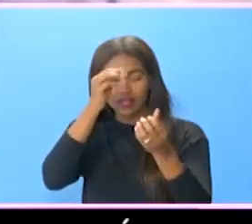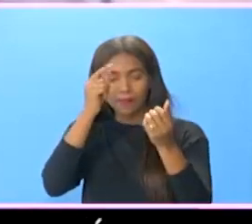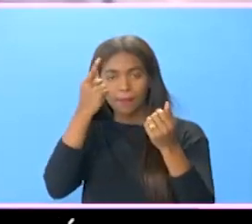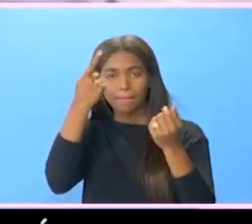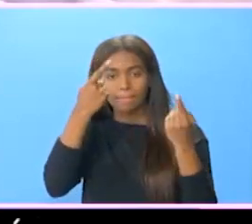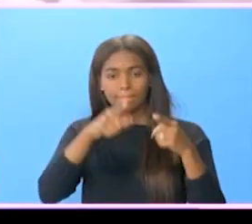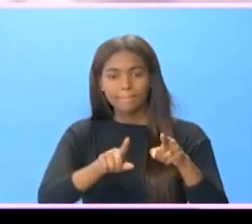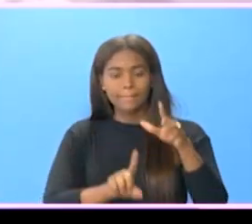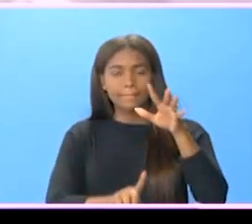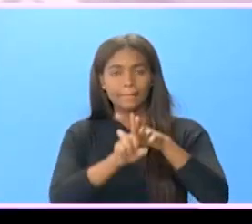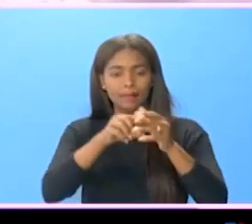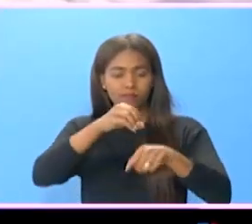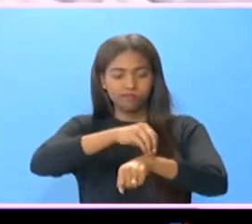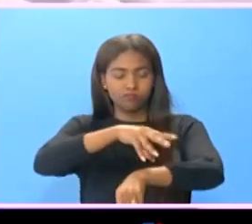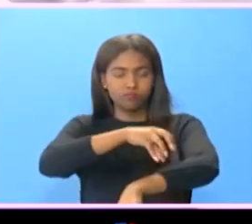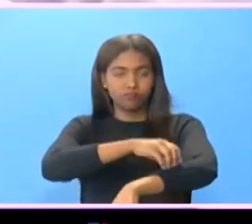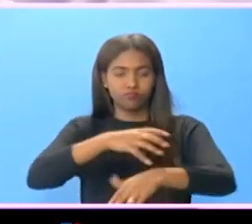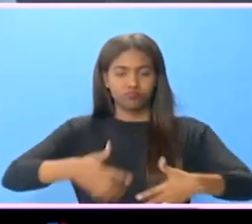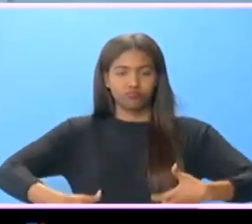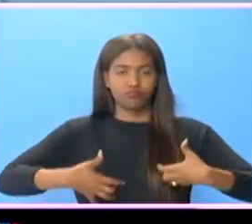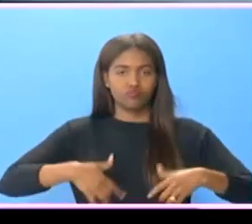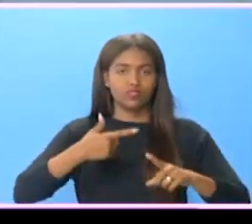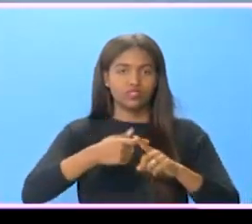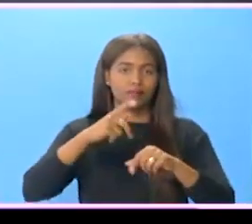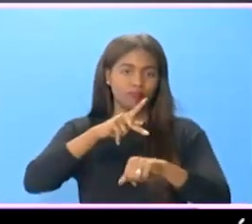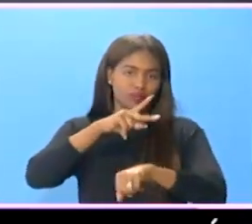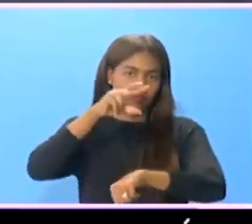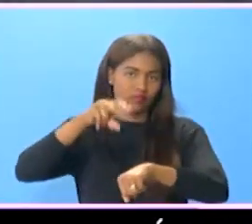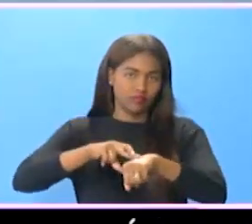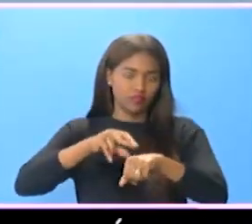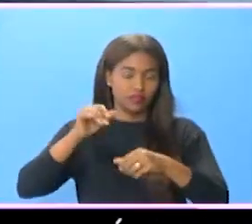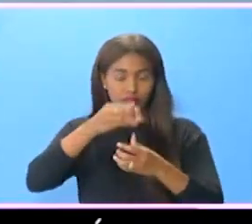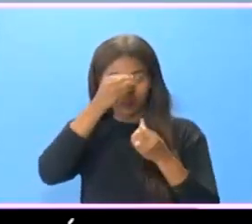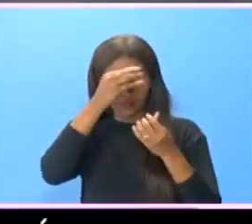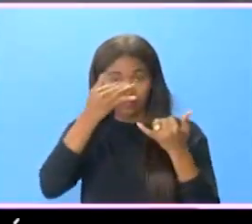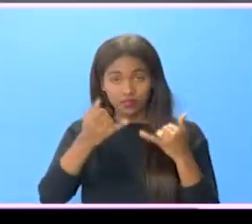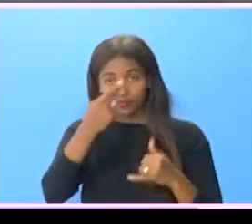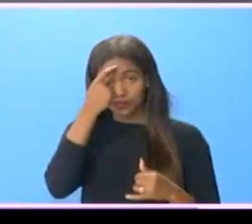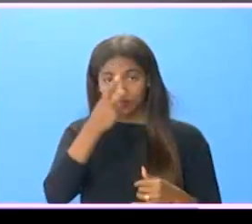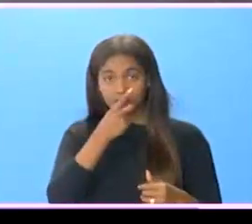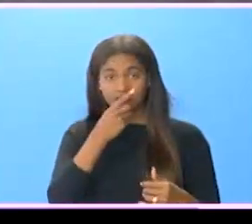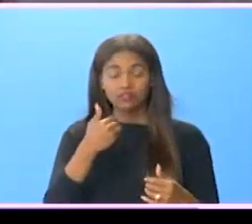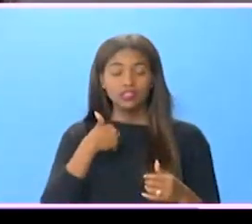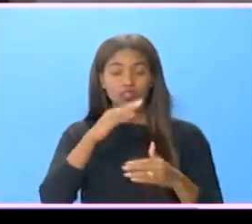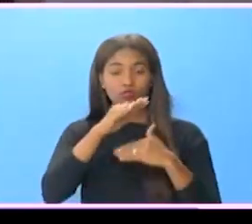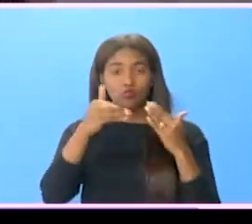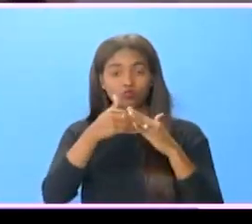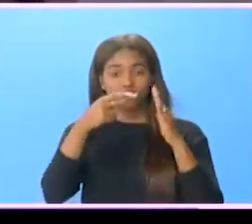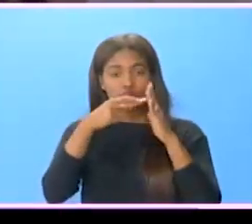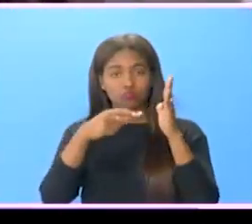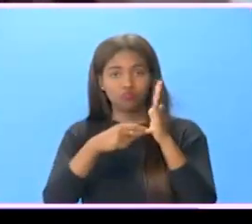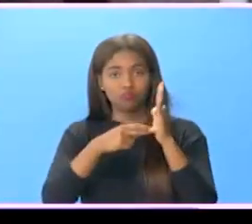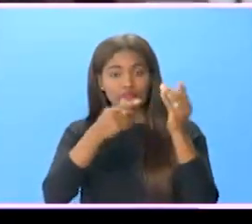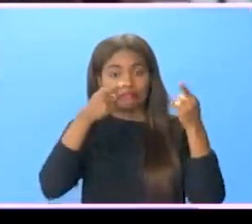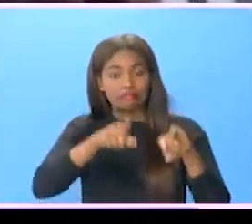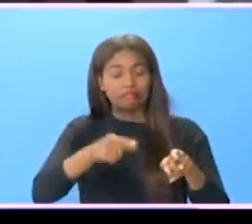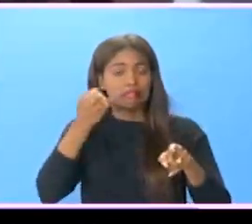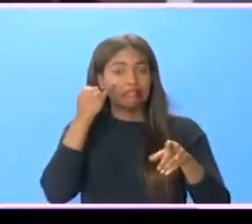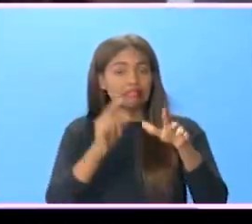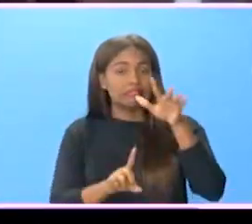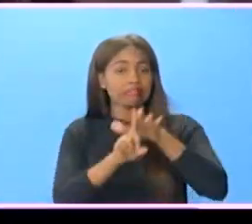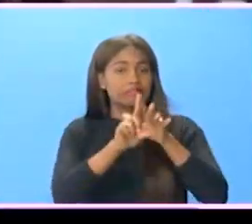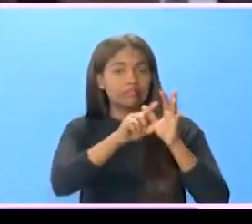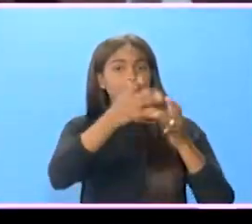de viruela del mono en la isla de Puerto Rico, garantizando que en el país hay todo un protocolo en caso de que esta